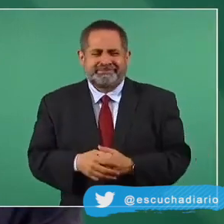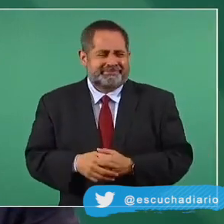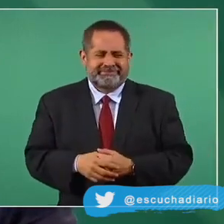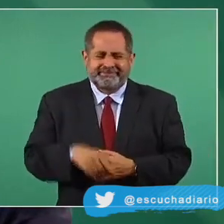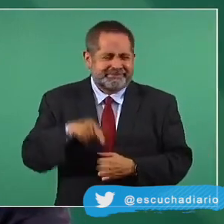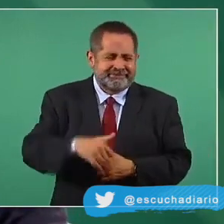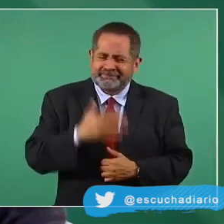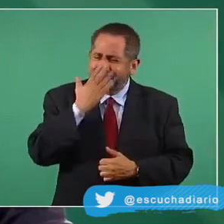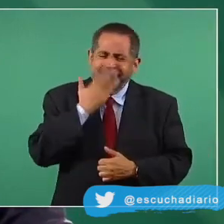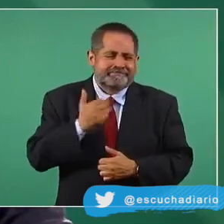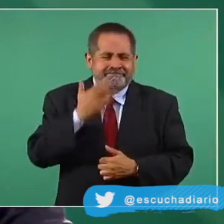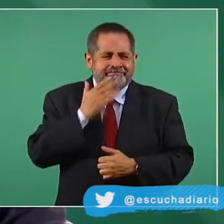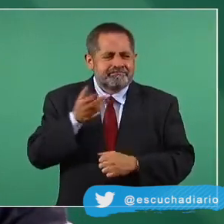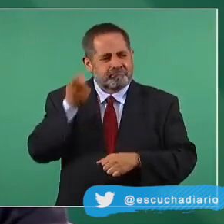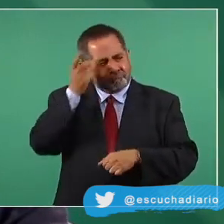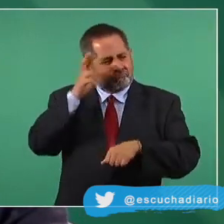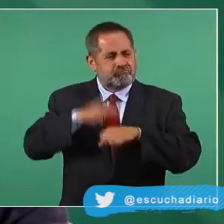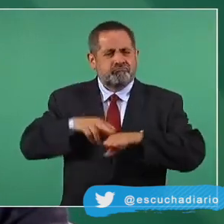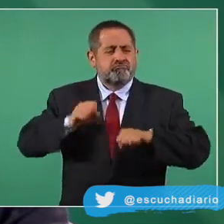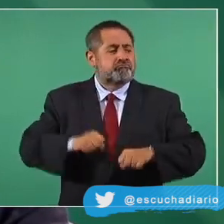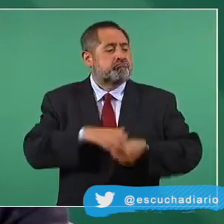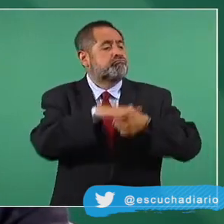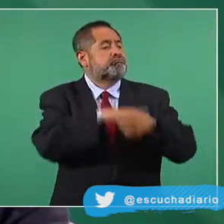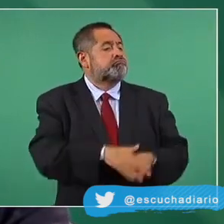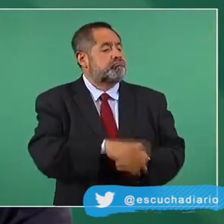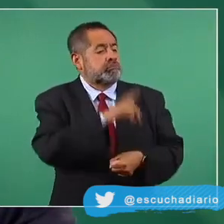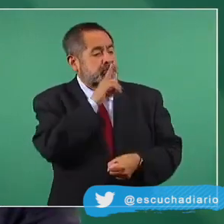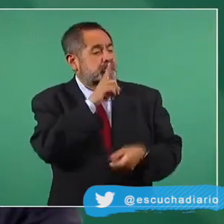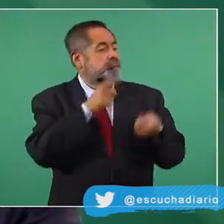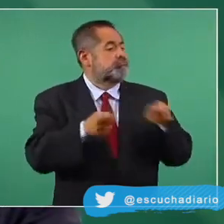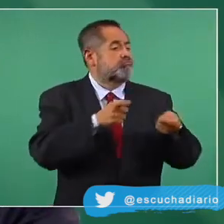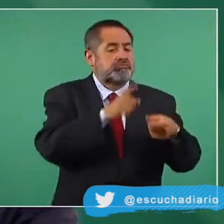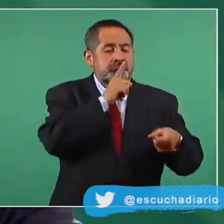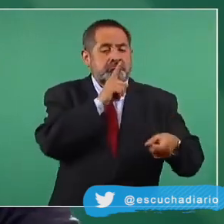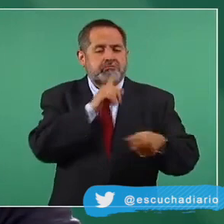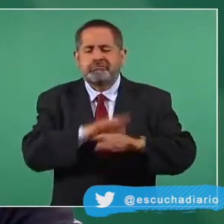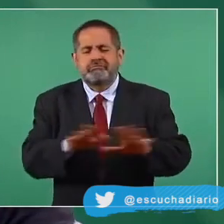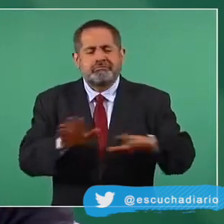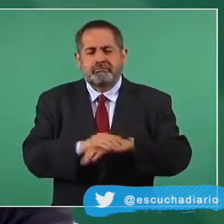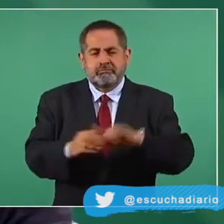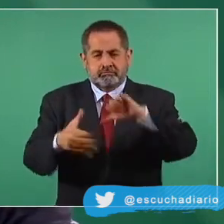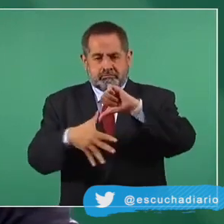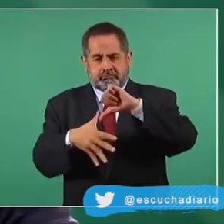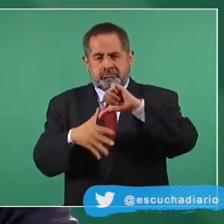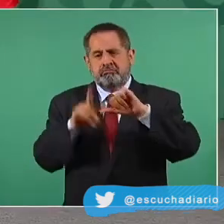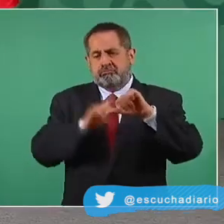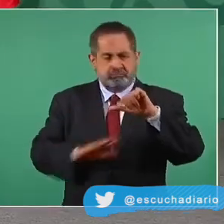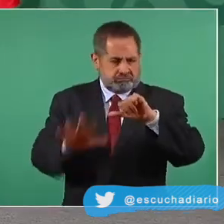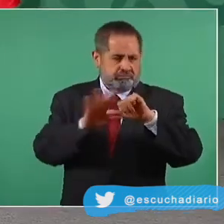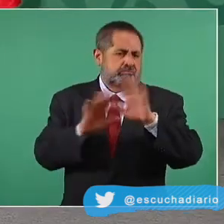hay represión. Hay países en América Latina en donde